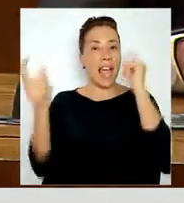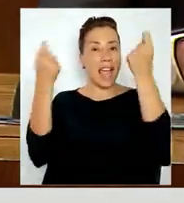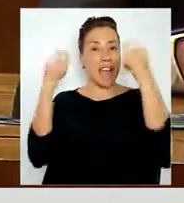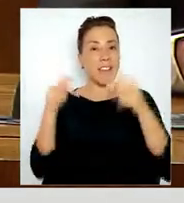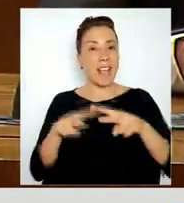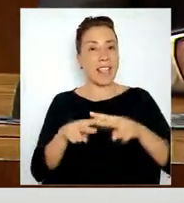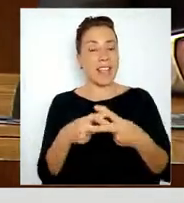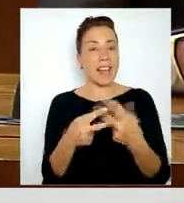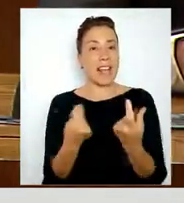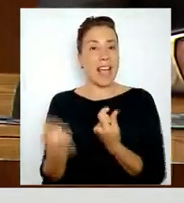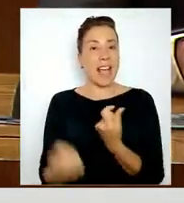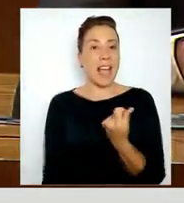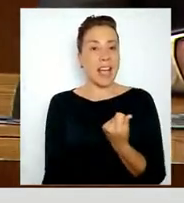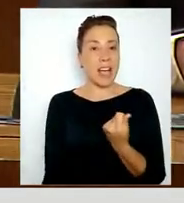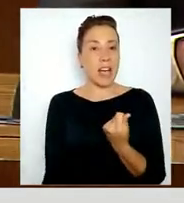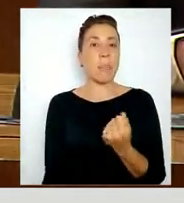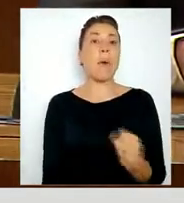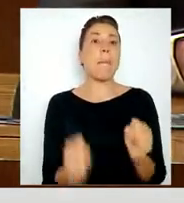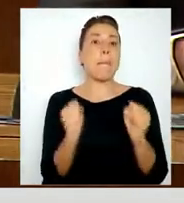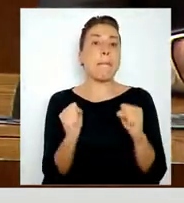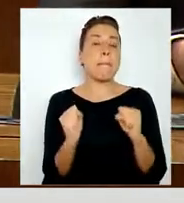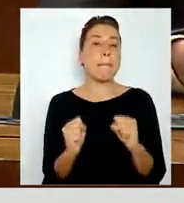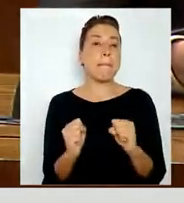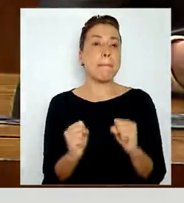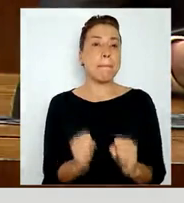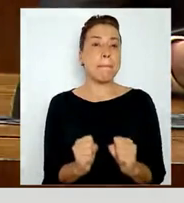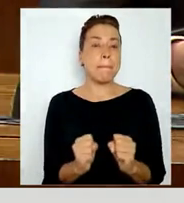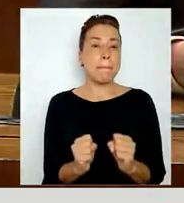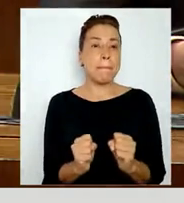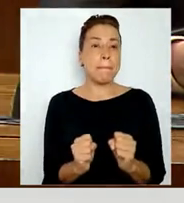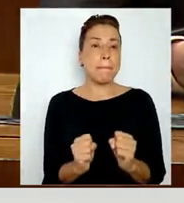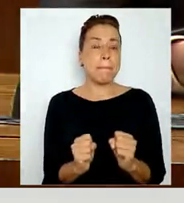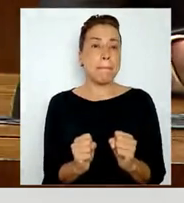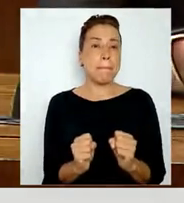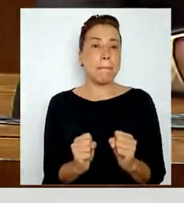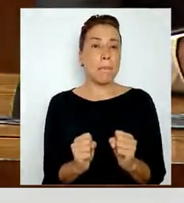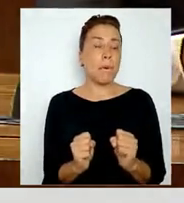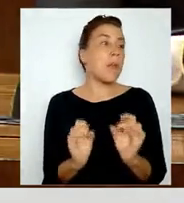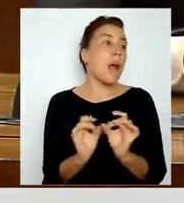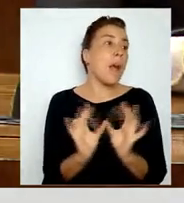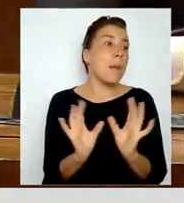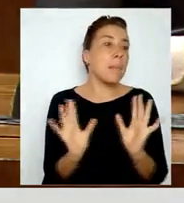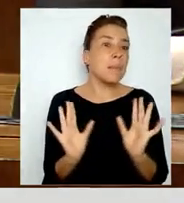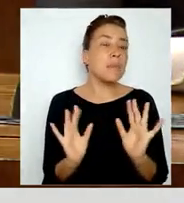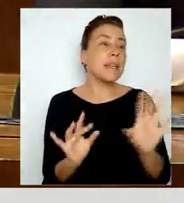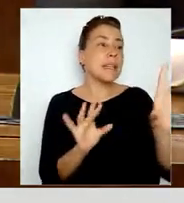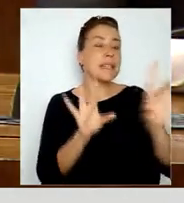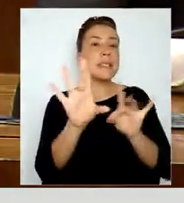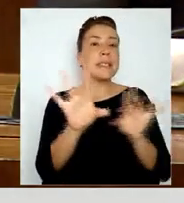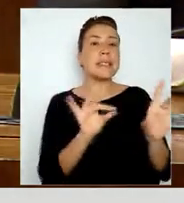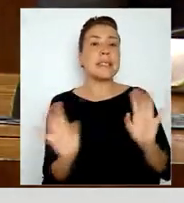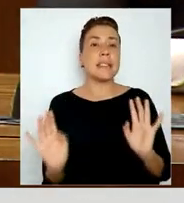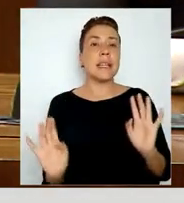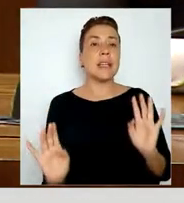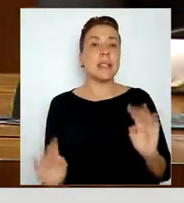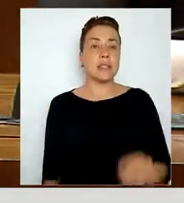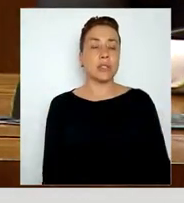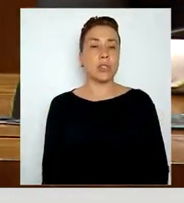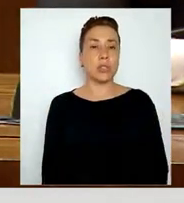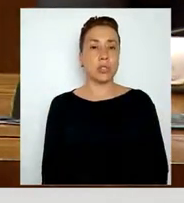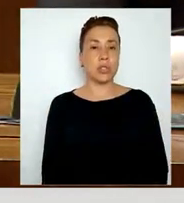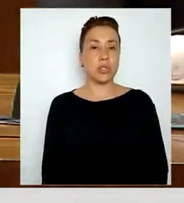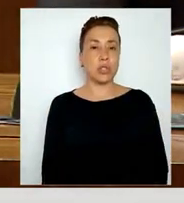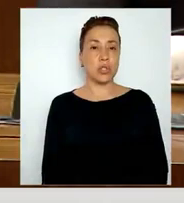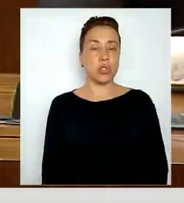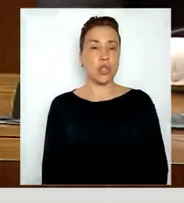podrá podrá eventualmente seleccionarse a empresas de